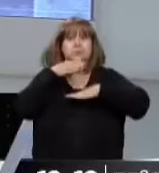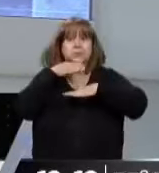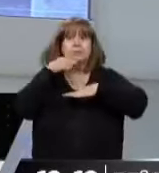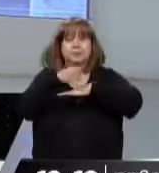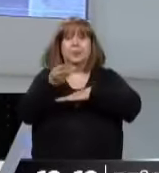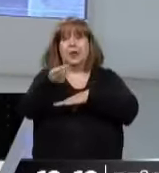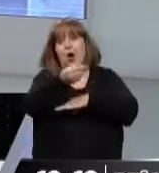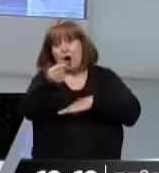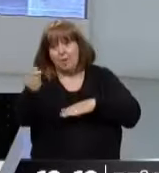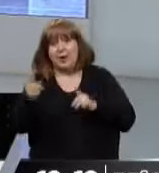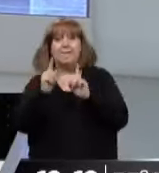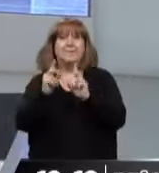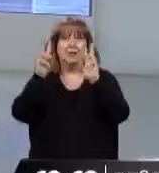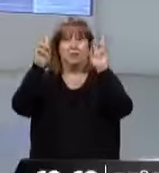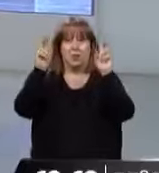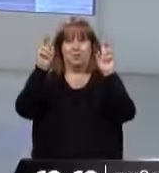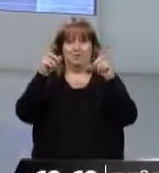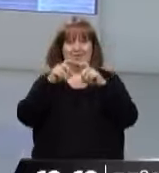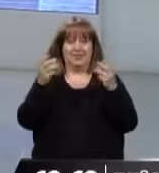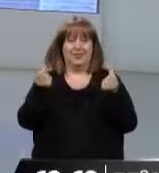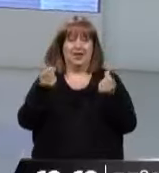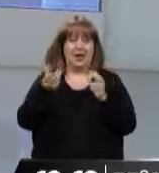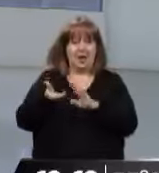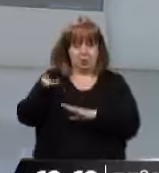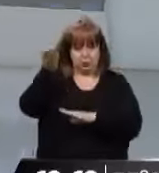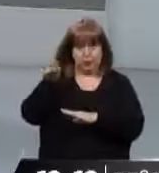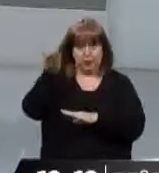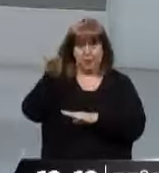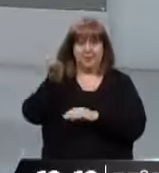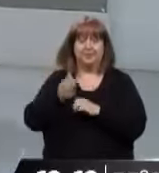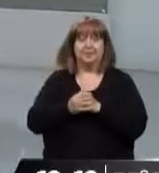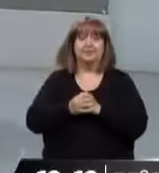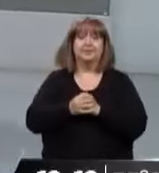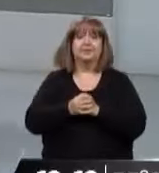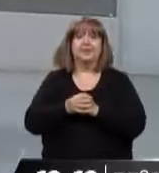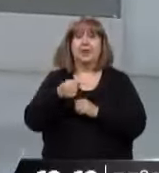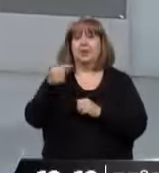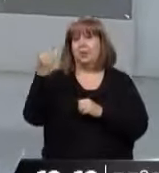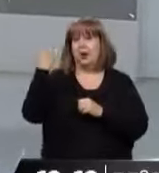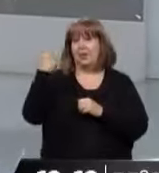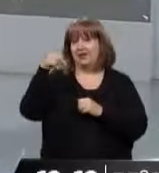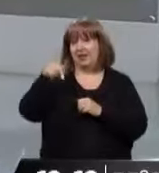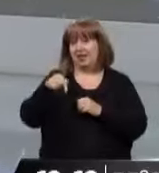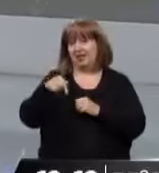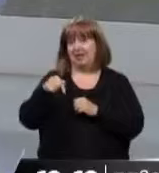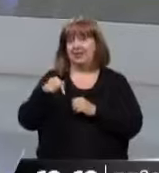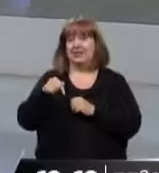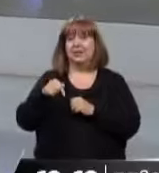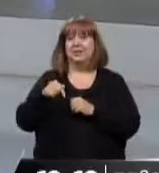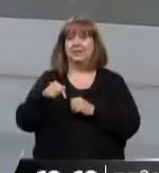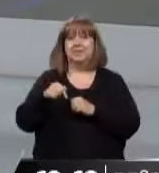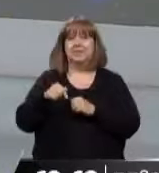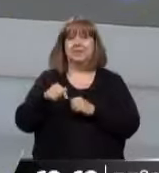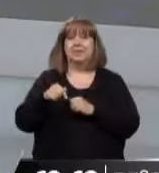o menos son los precios que se van a manejar con estos incrementos, o con este incremento que se ha dado tanto la semana pasada como este. Y lo hablábamos recién,